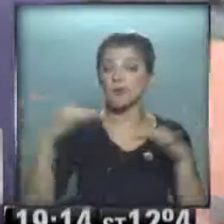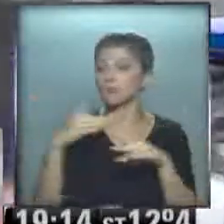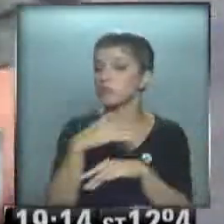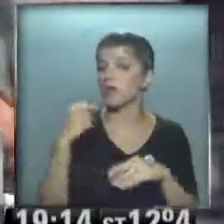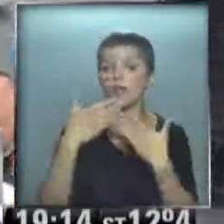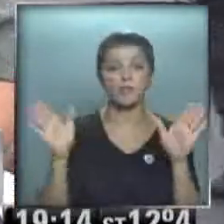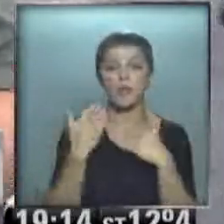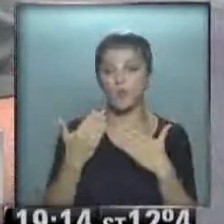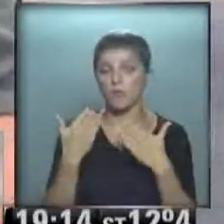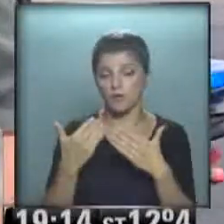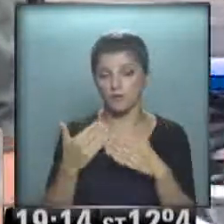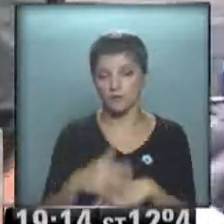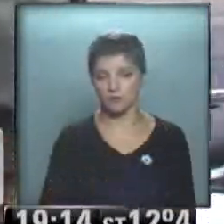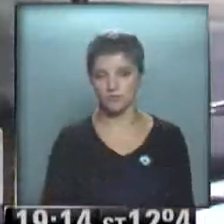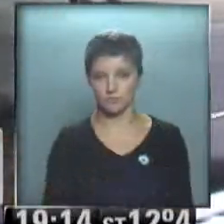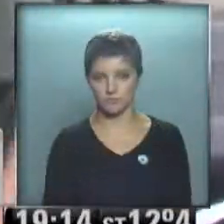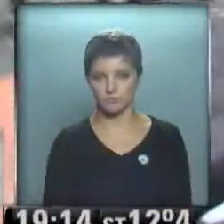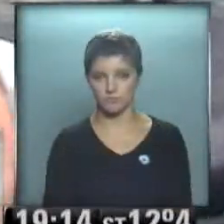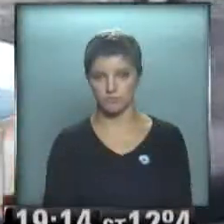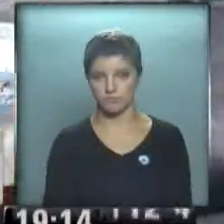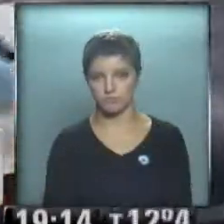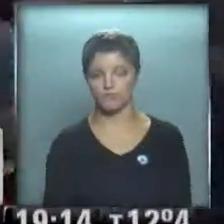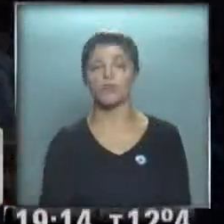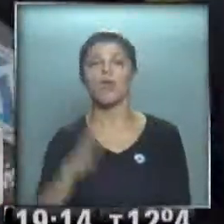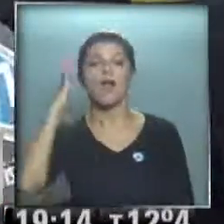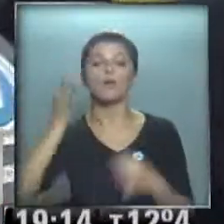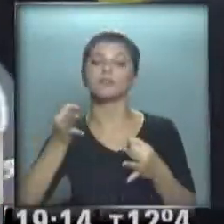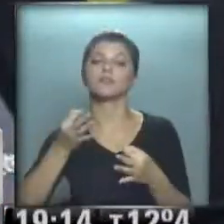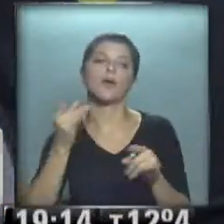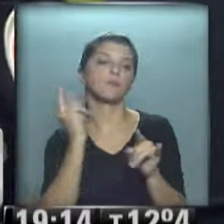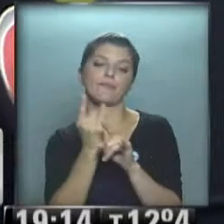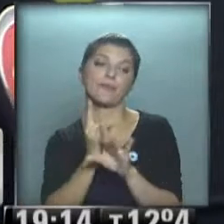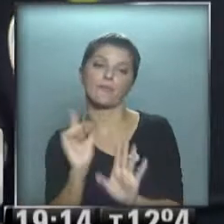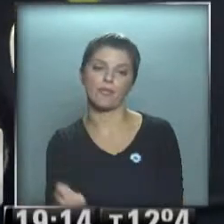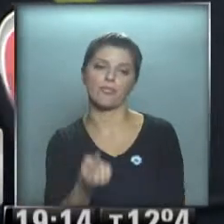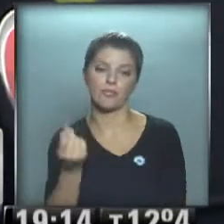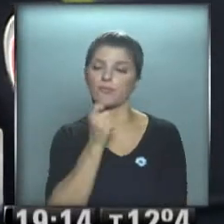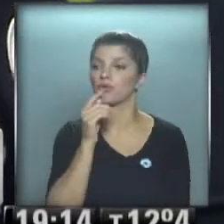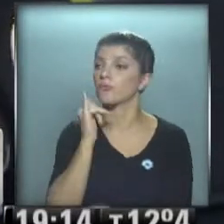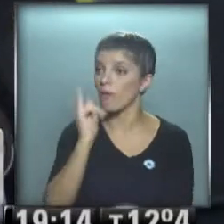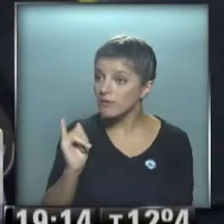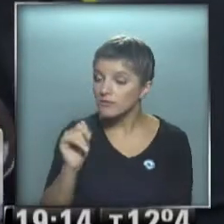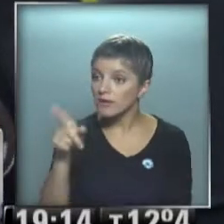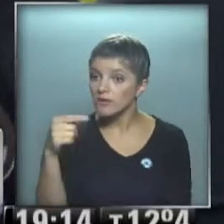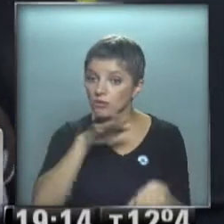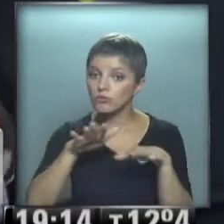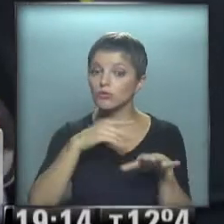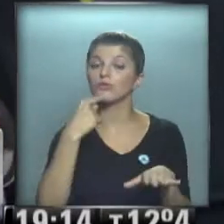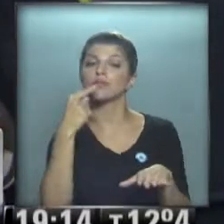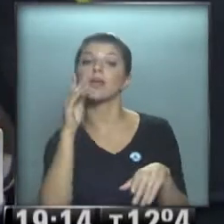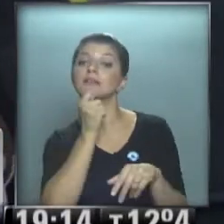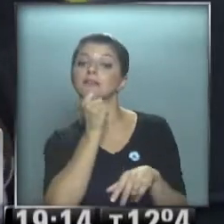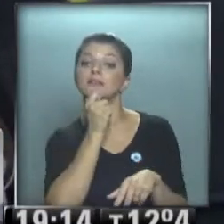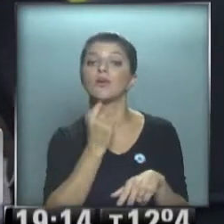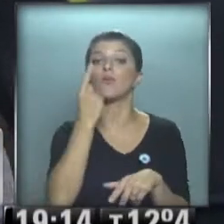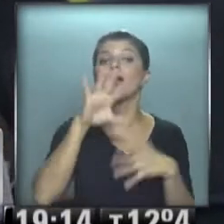por la Avenida General Paz. La justicia contravencional hace lo de siempre, que cuando se lo llama para dar aviso, dice que mientras haya una